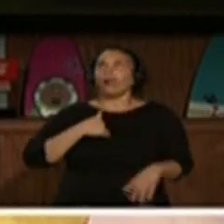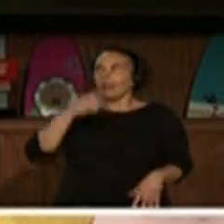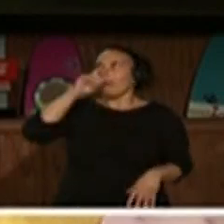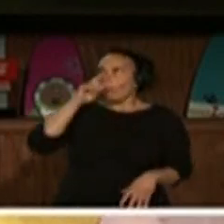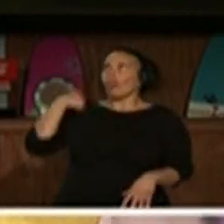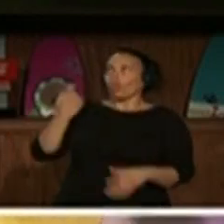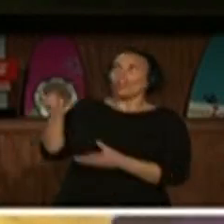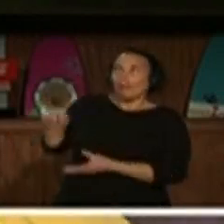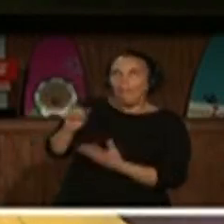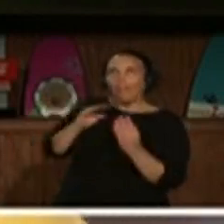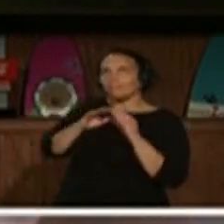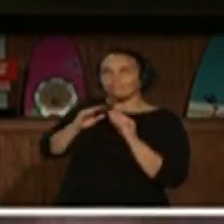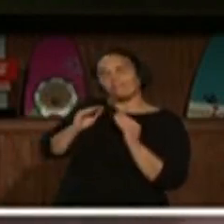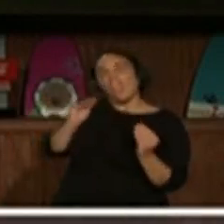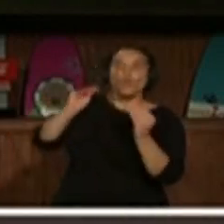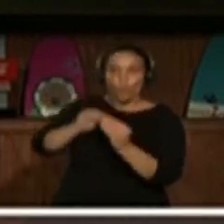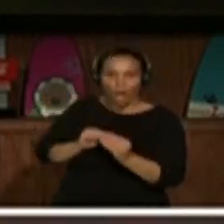pasan bien. ¿Vale? Muchas gracias.